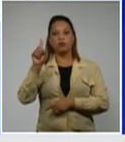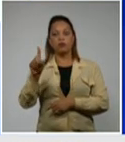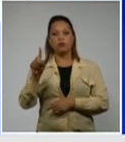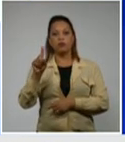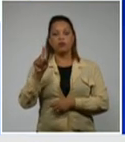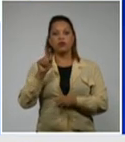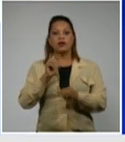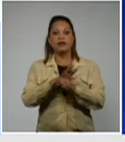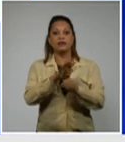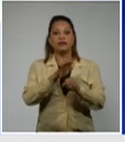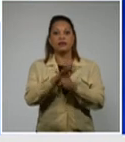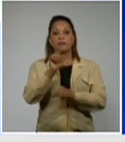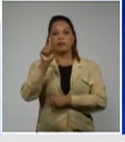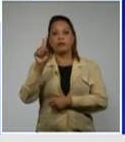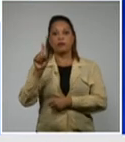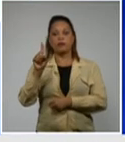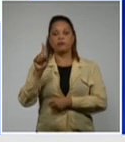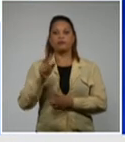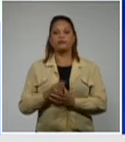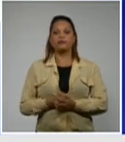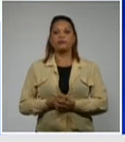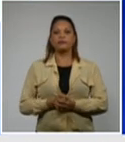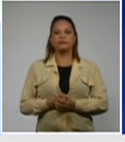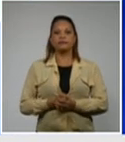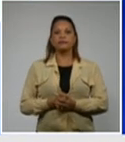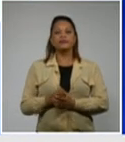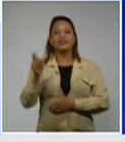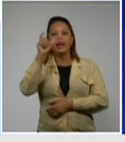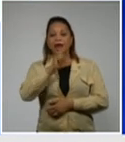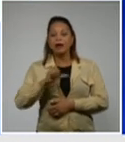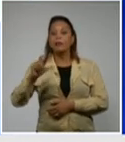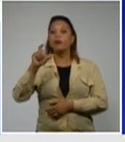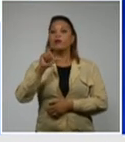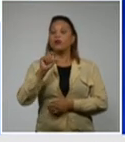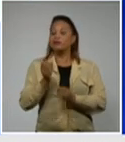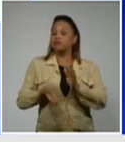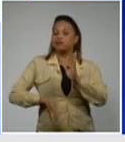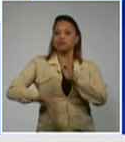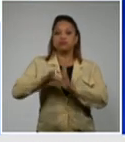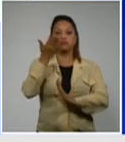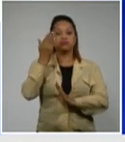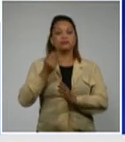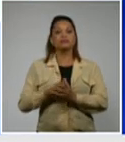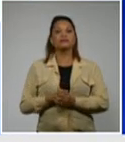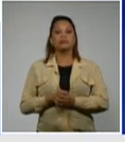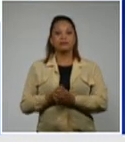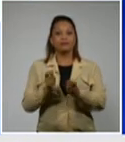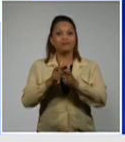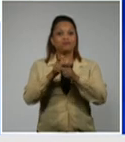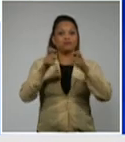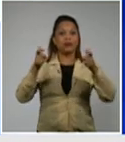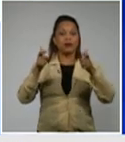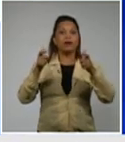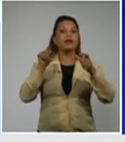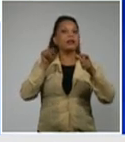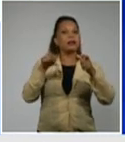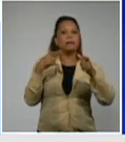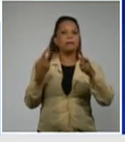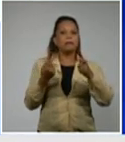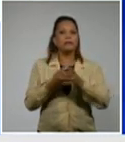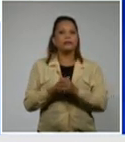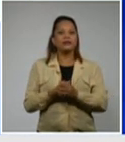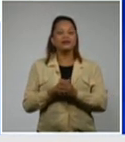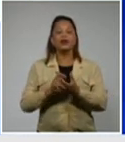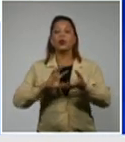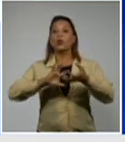uno. Camagüey una cifra muy elevada de casos, lo cual traduce la